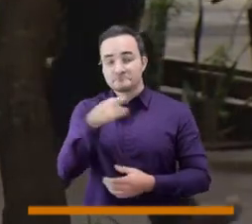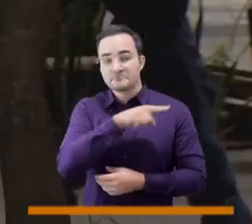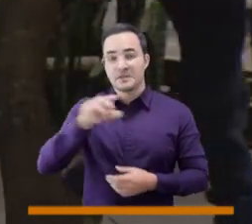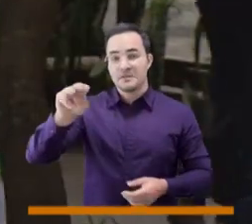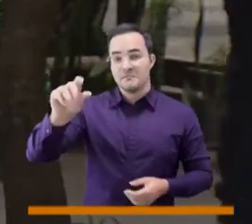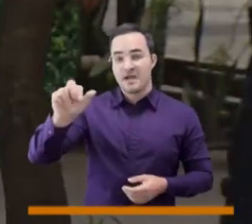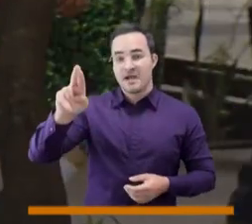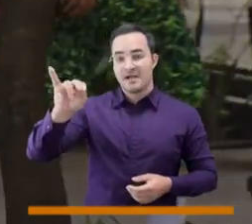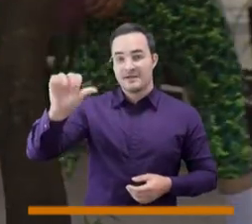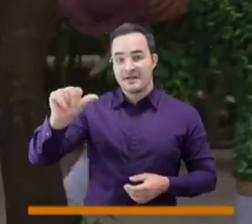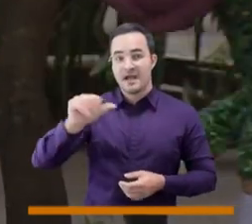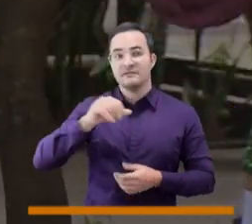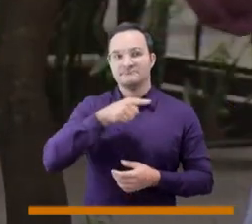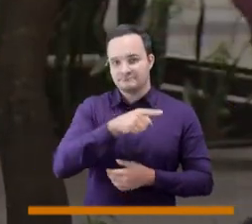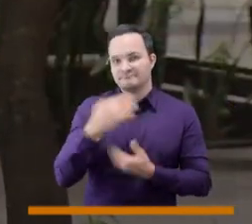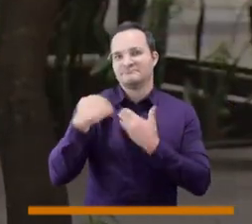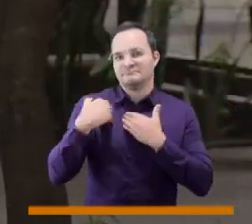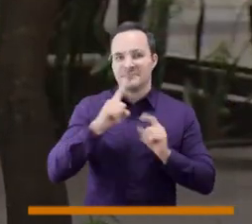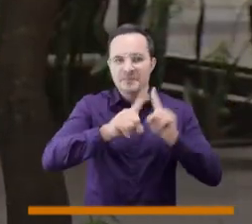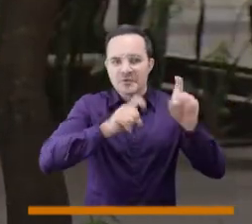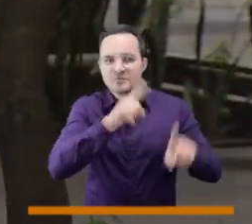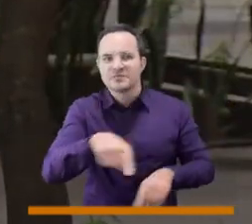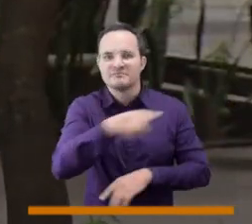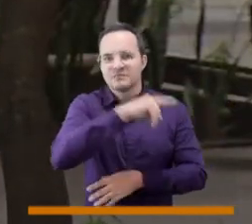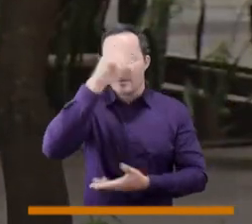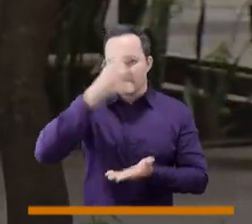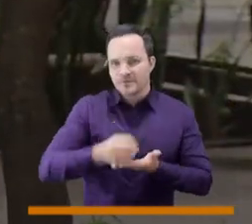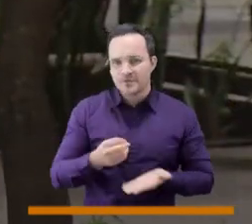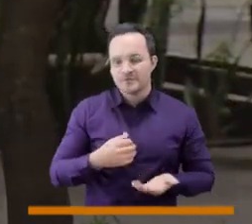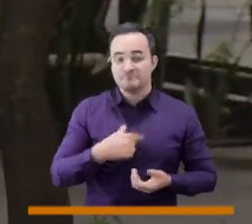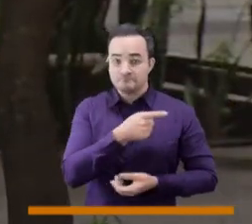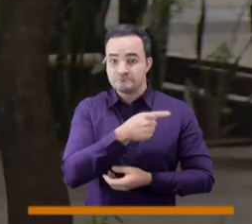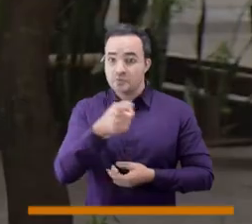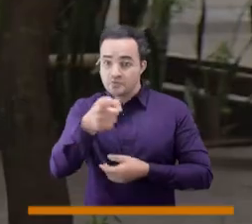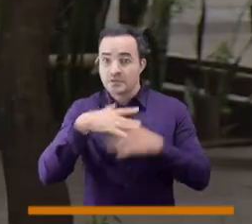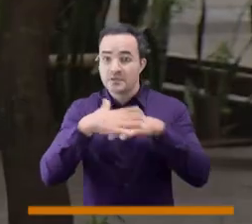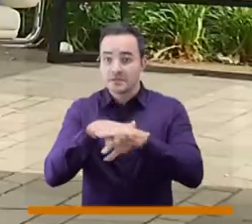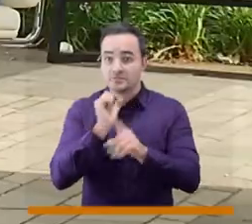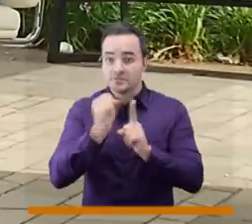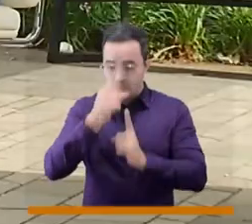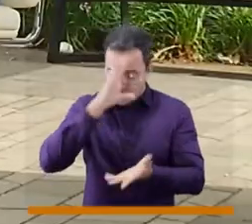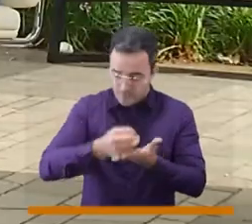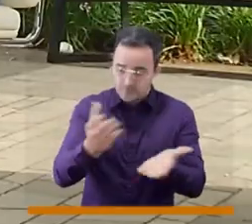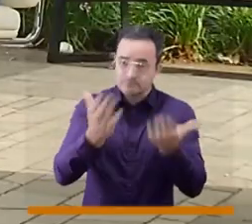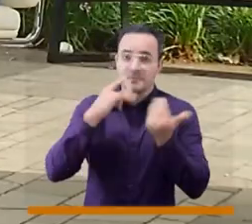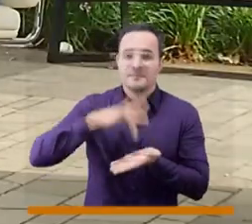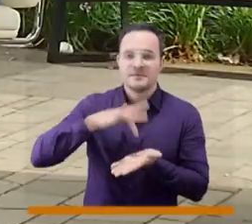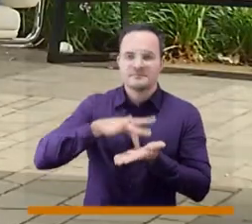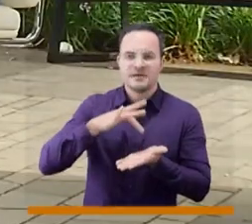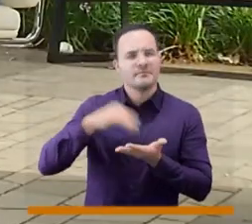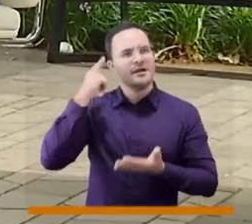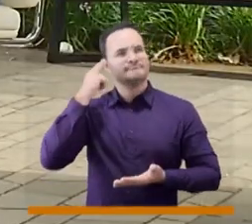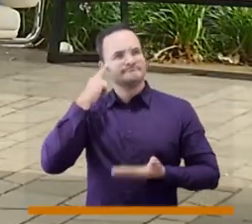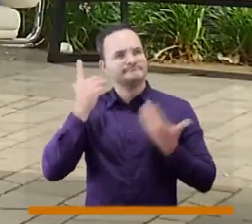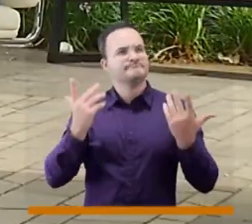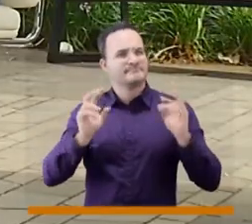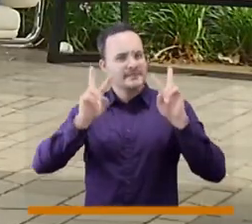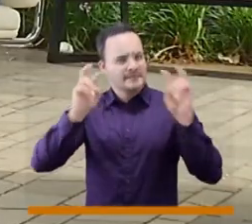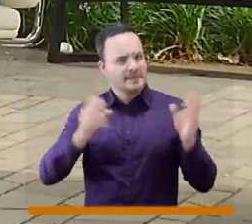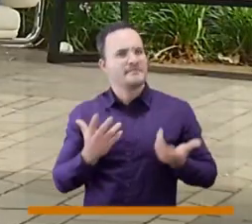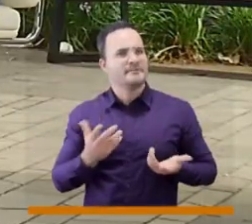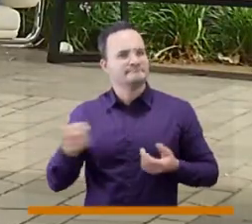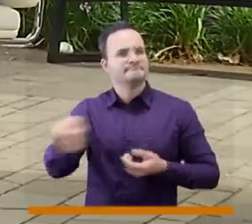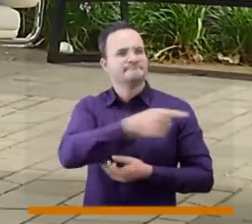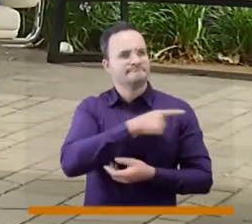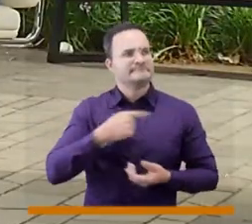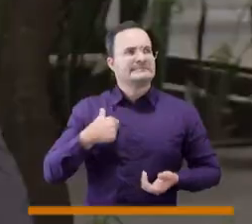María Fernanda y la pregunta que tiene para ustedes en nuestras redes sociales, y ella les va a contar cómo pueden participar en este diálogo